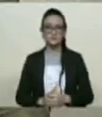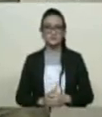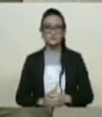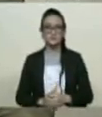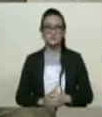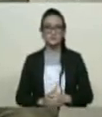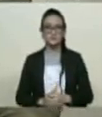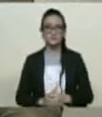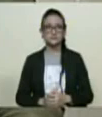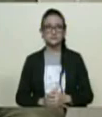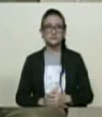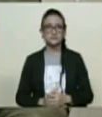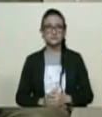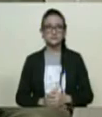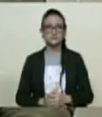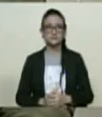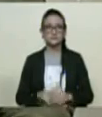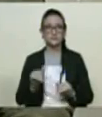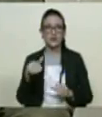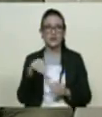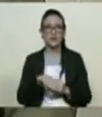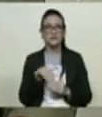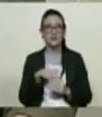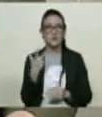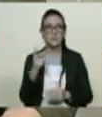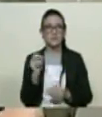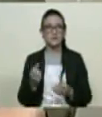las elecciones del 20 de mayo,